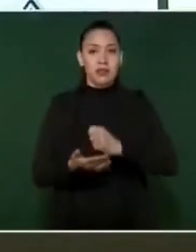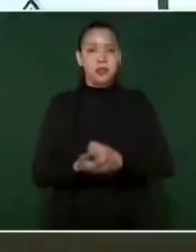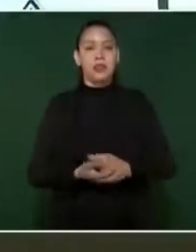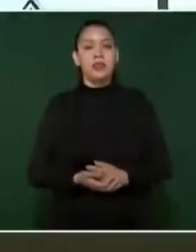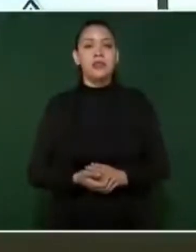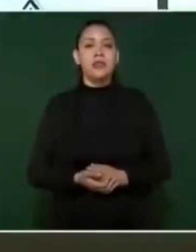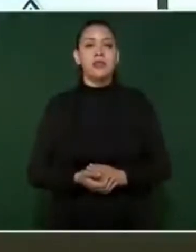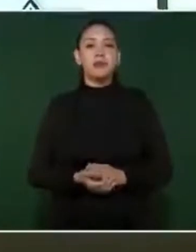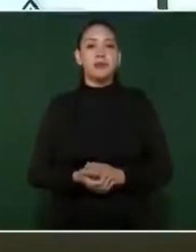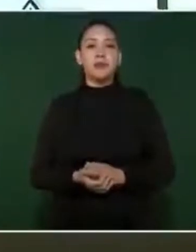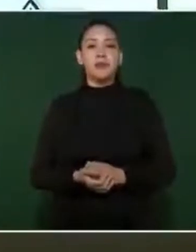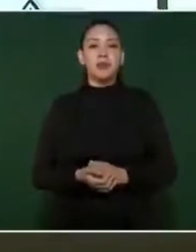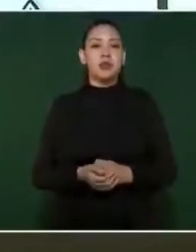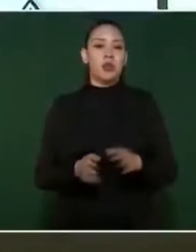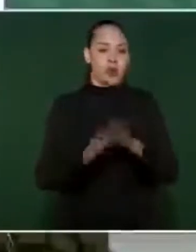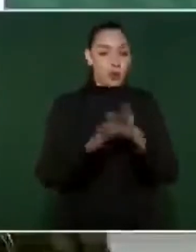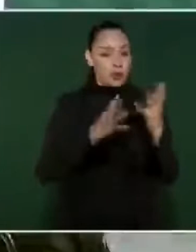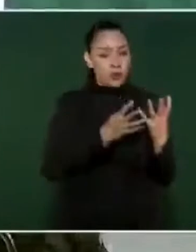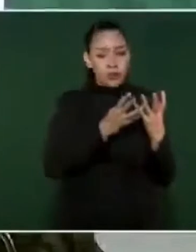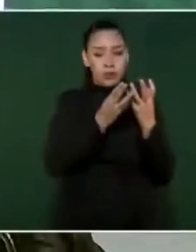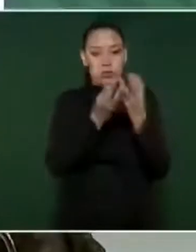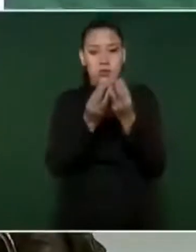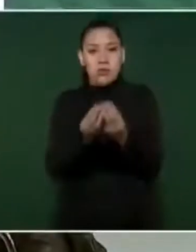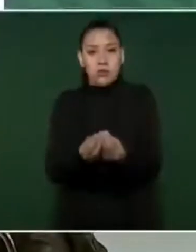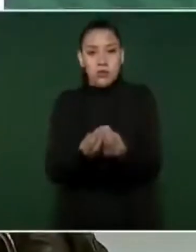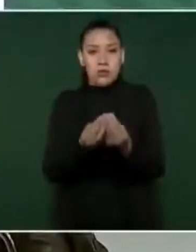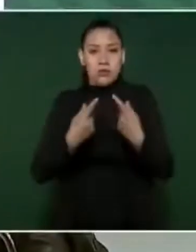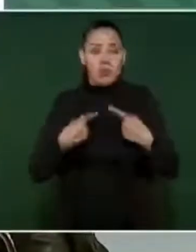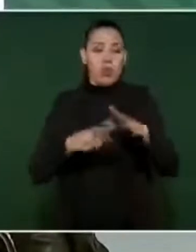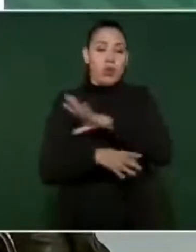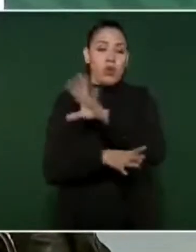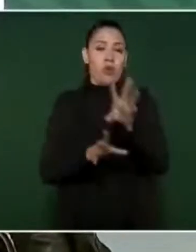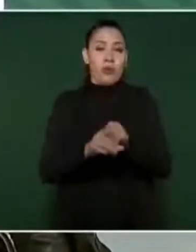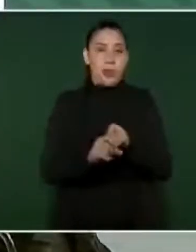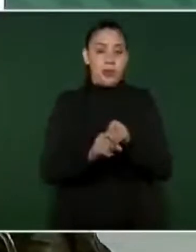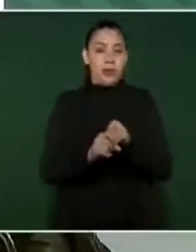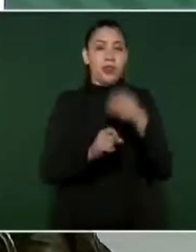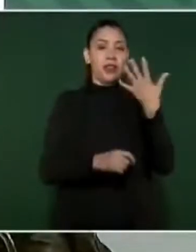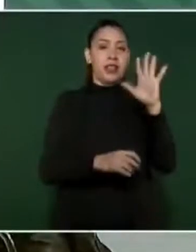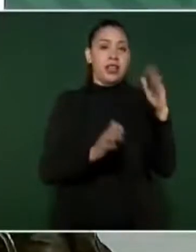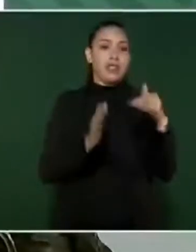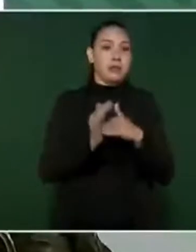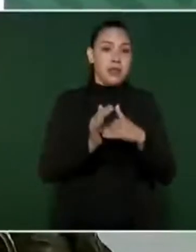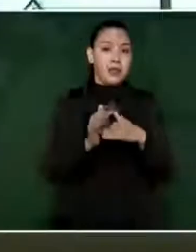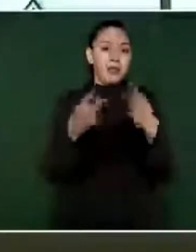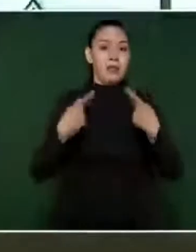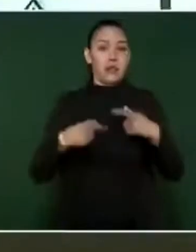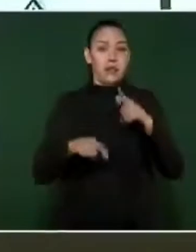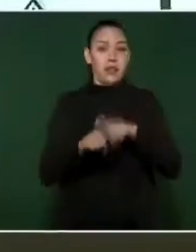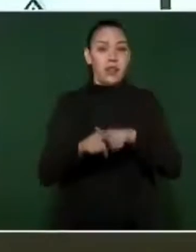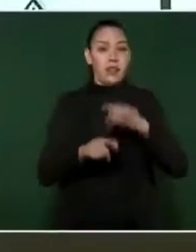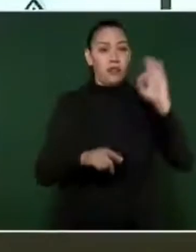Es una proporción de 10.000 elementos de la Federación